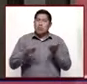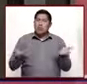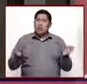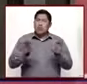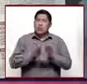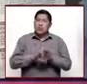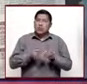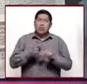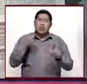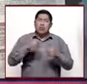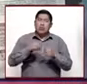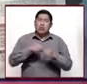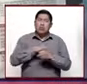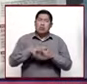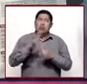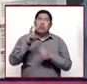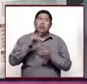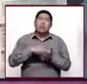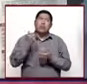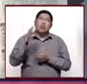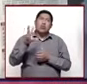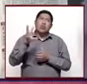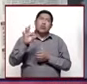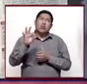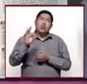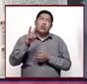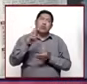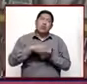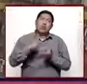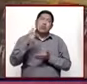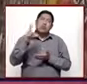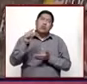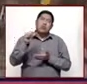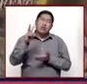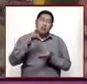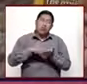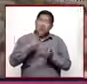de la pandemia. 2019, 2021 han dejado de publicarse.